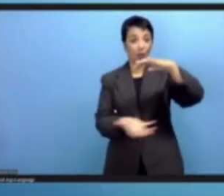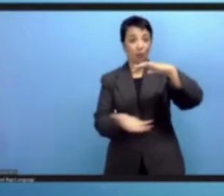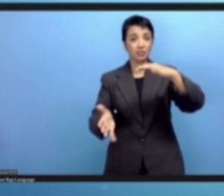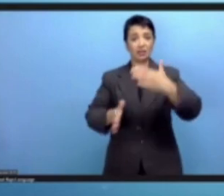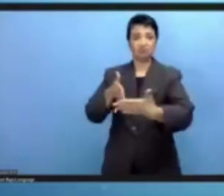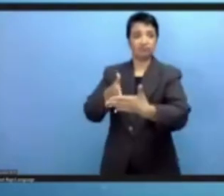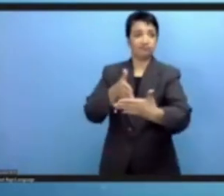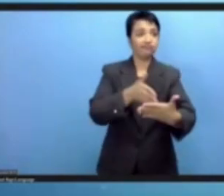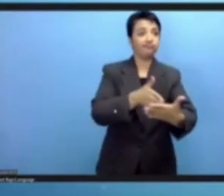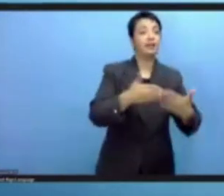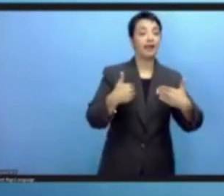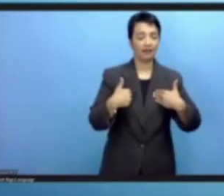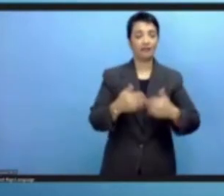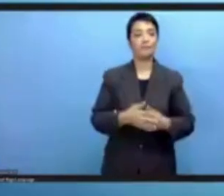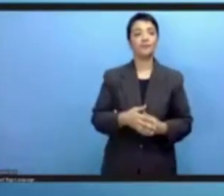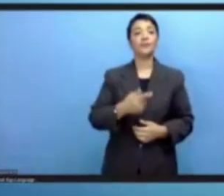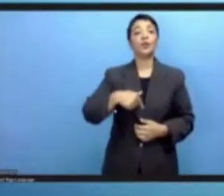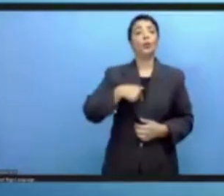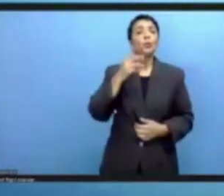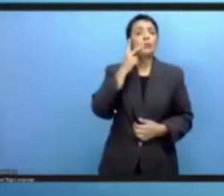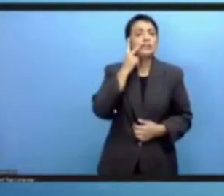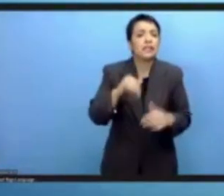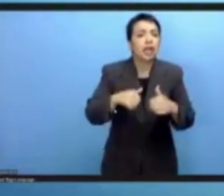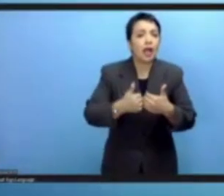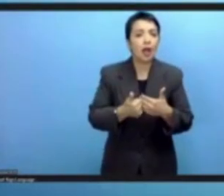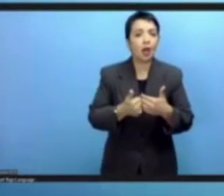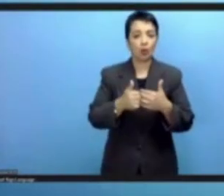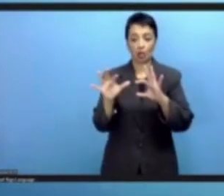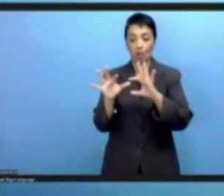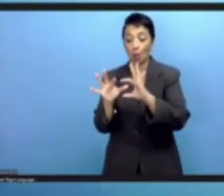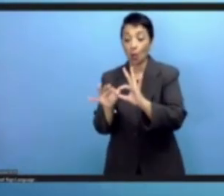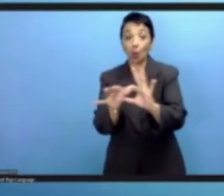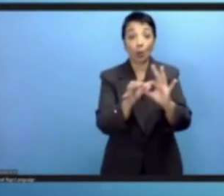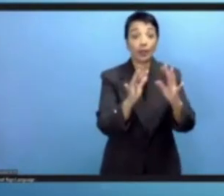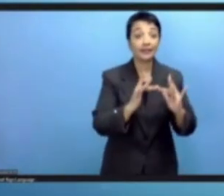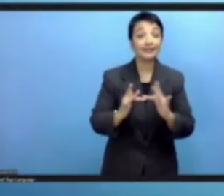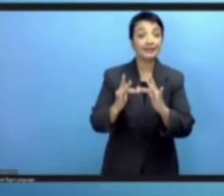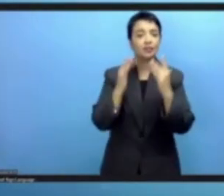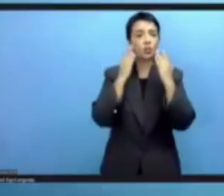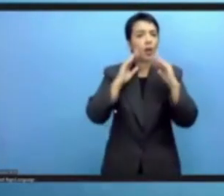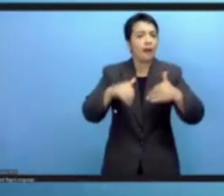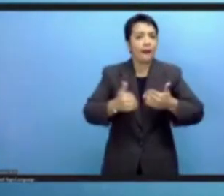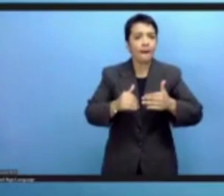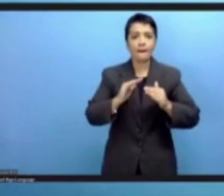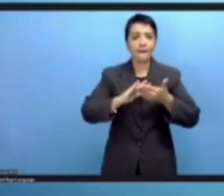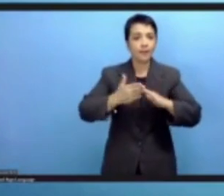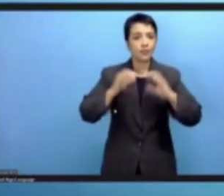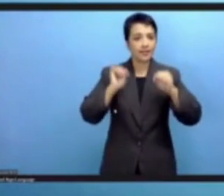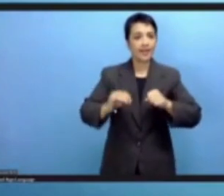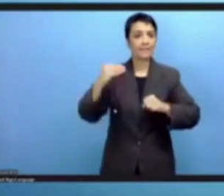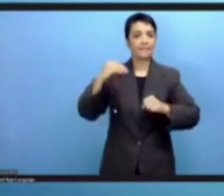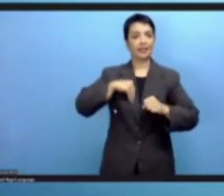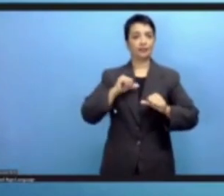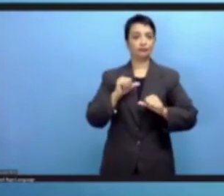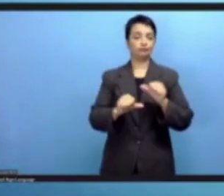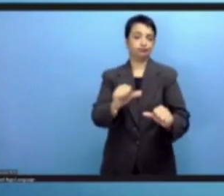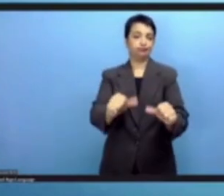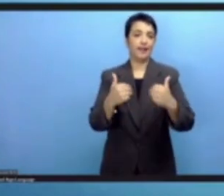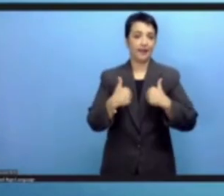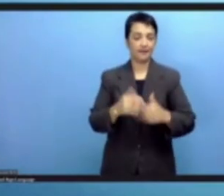manera activa las decisiones de Su futuro por ejemplo las brechas en el acceso a internet continúan siendo un desafío para